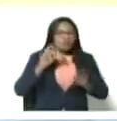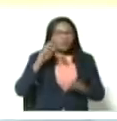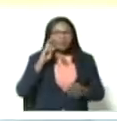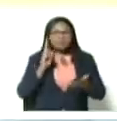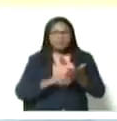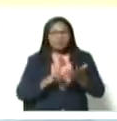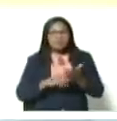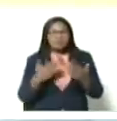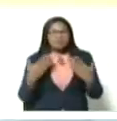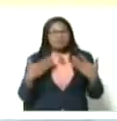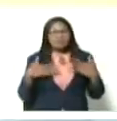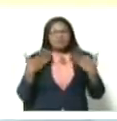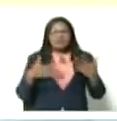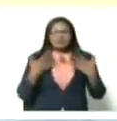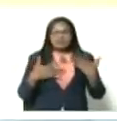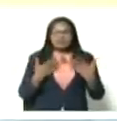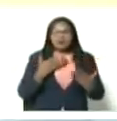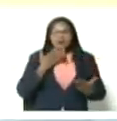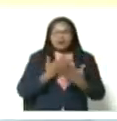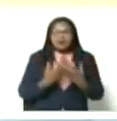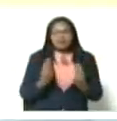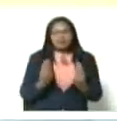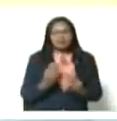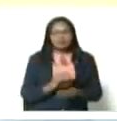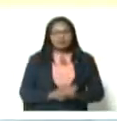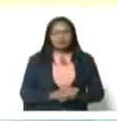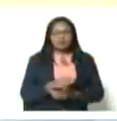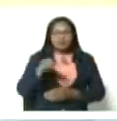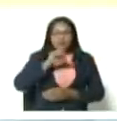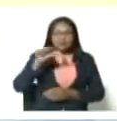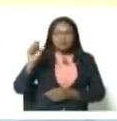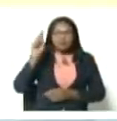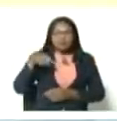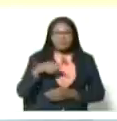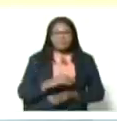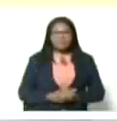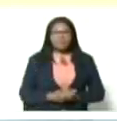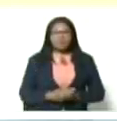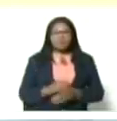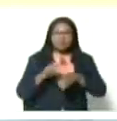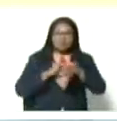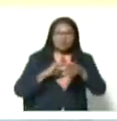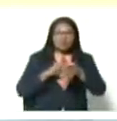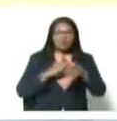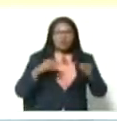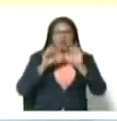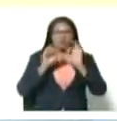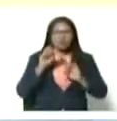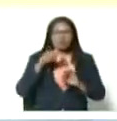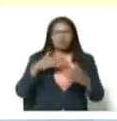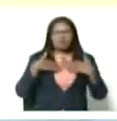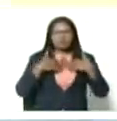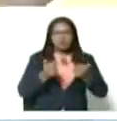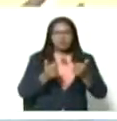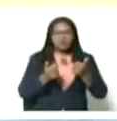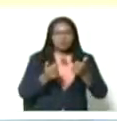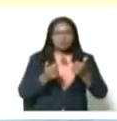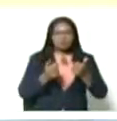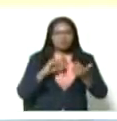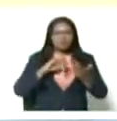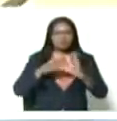realmente felicidad y agradecimiento. Esta semana también el Ministerio del Poder Popular para la Salud